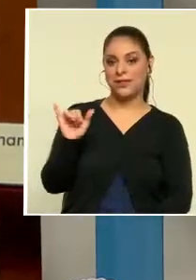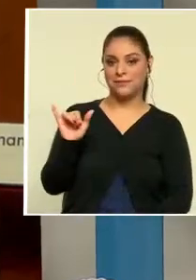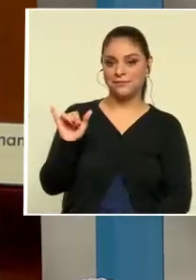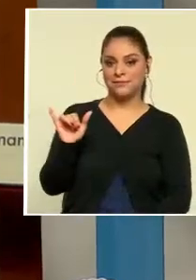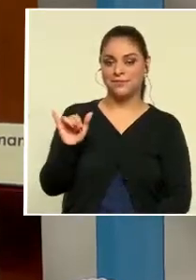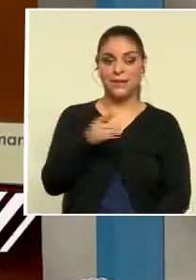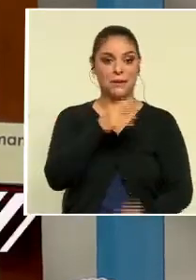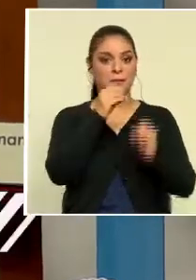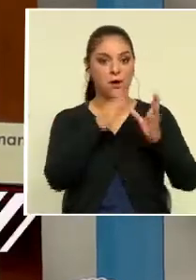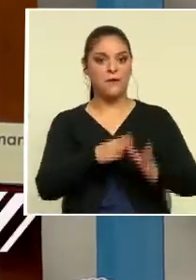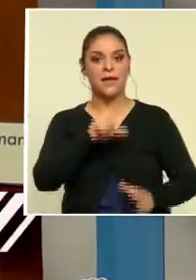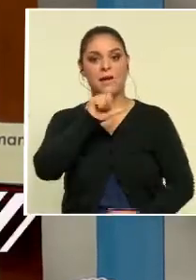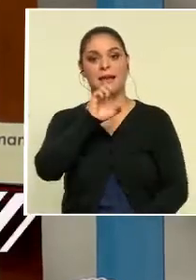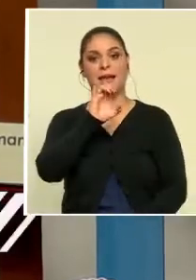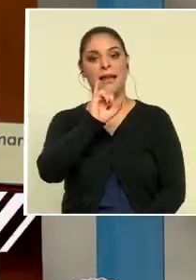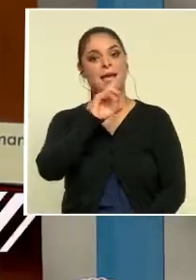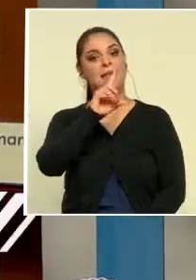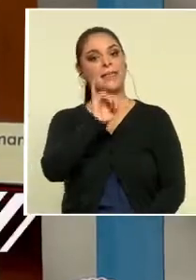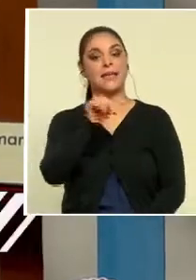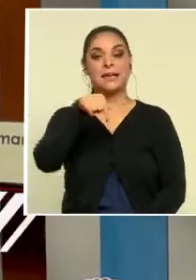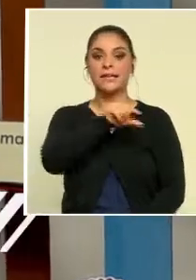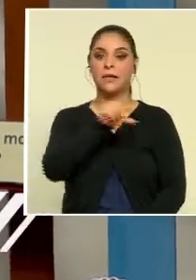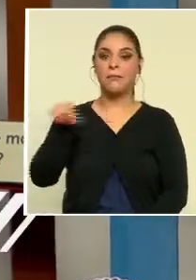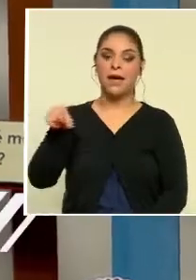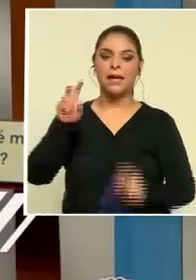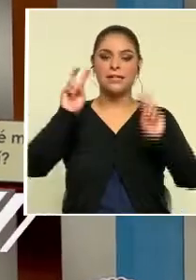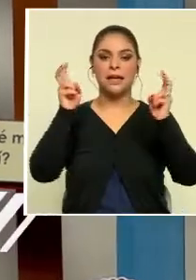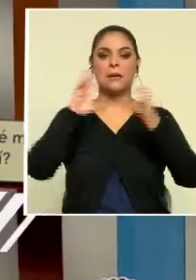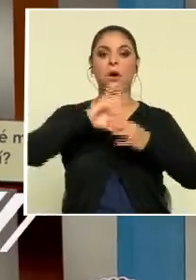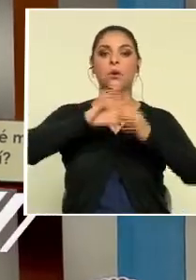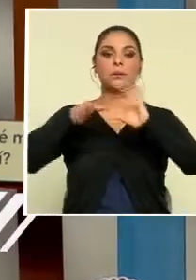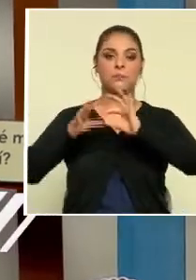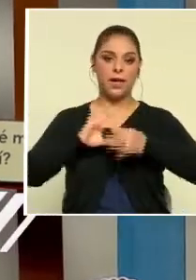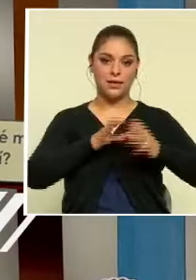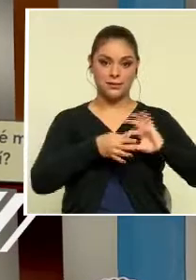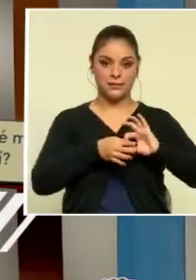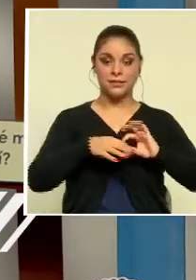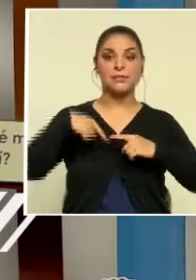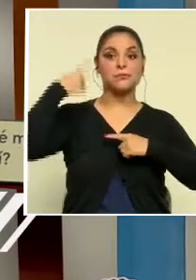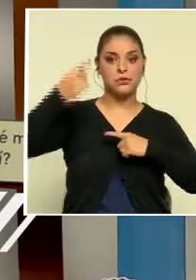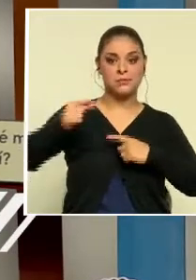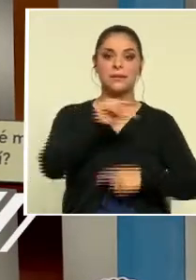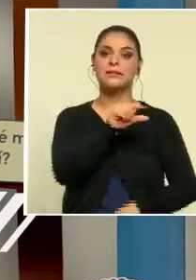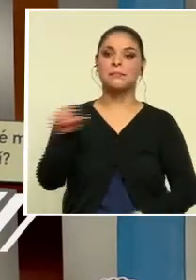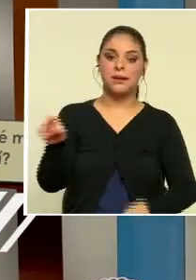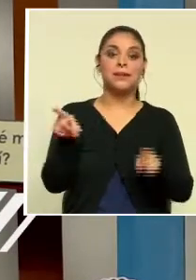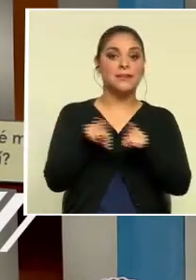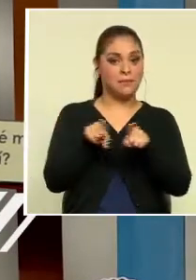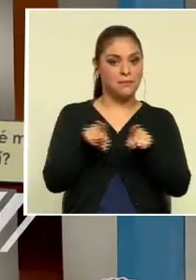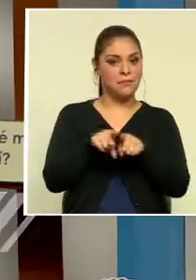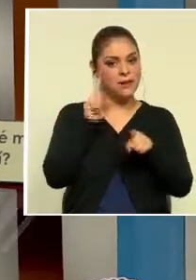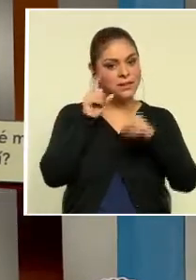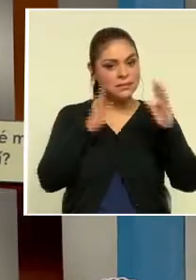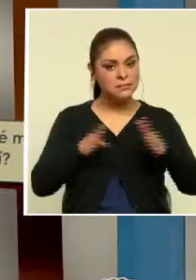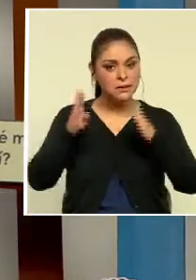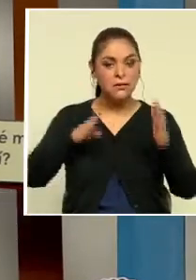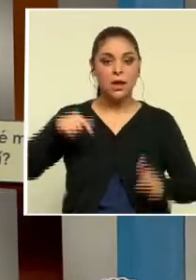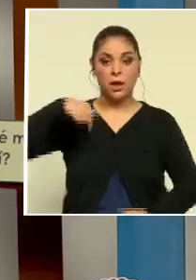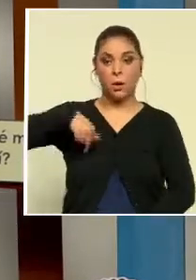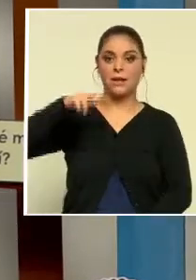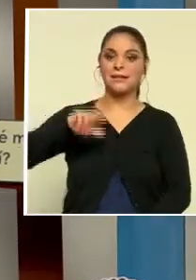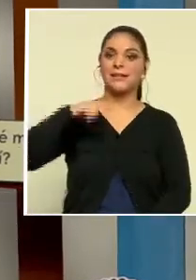esta semana estamos con olimpiadas y la próxima también para que se preparen hoy es el tercer día y vamos a aprender un montón de cosas